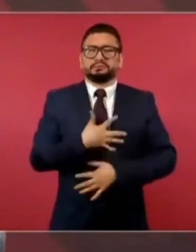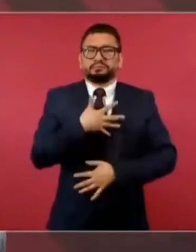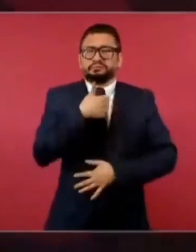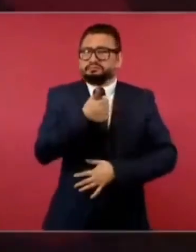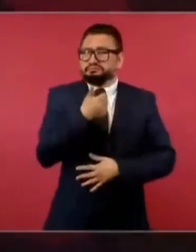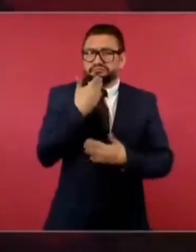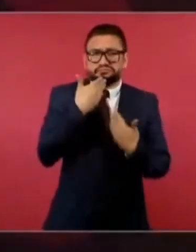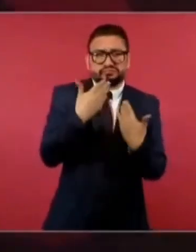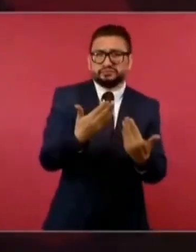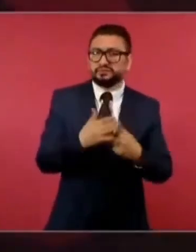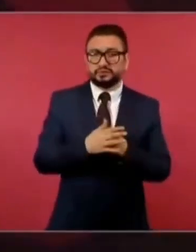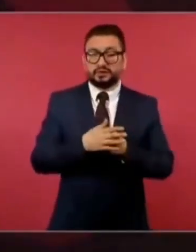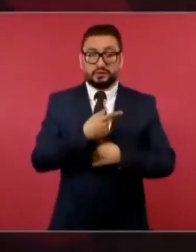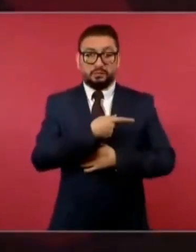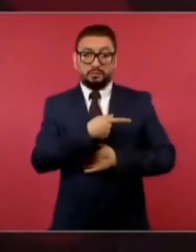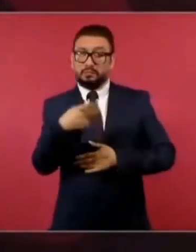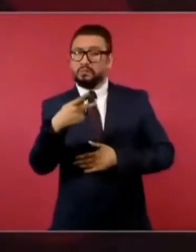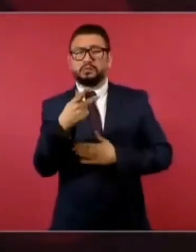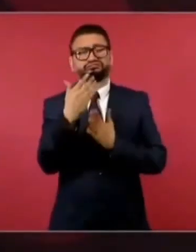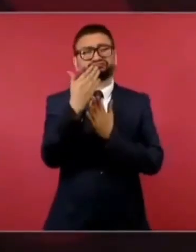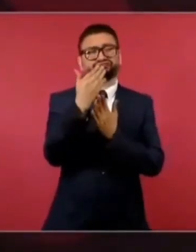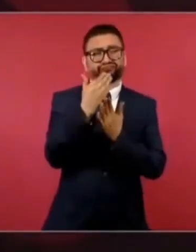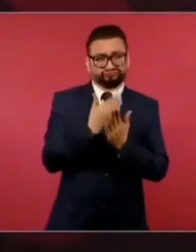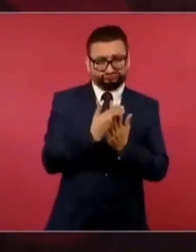la disminución de la pobreza,